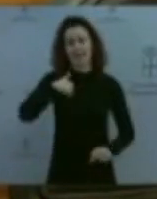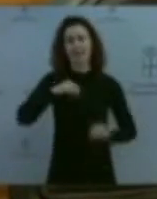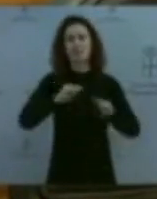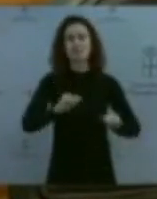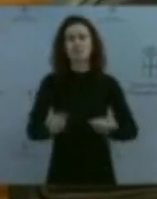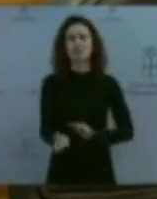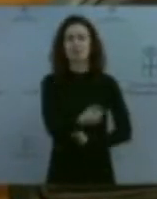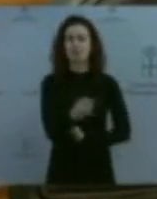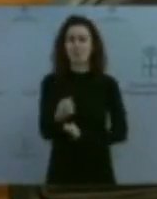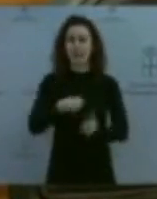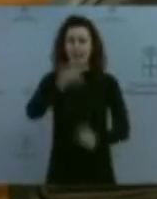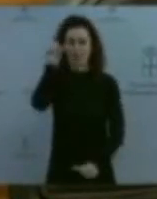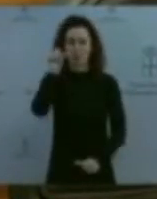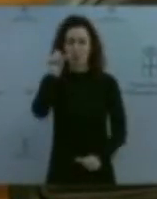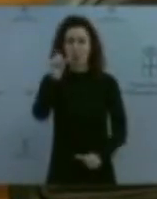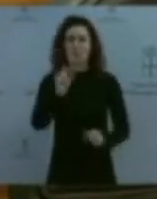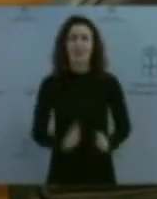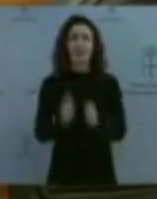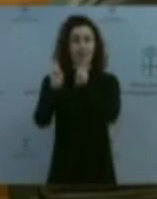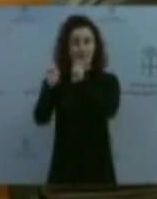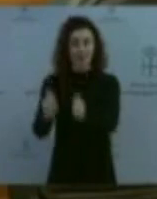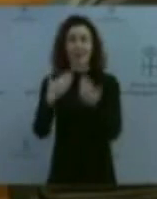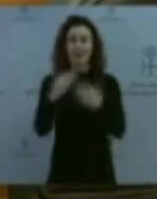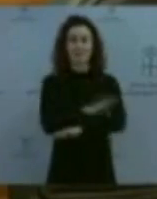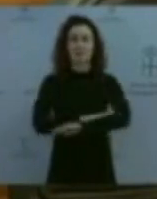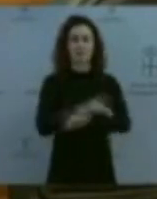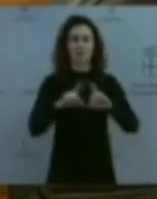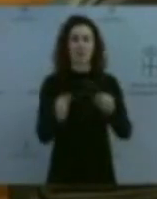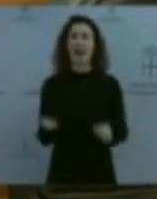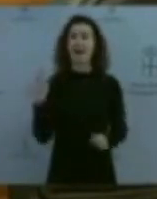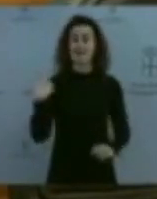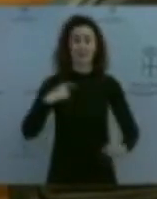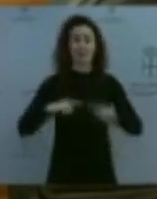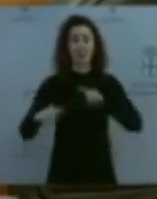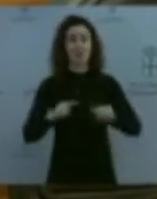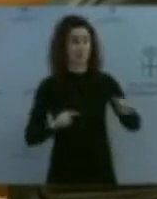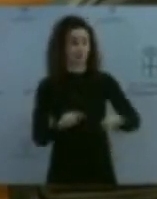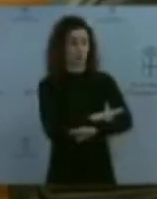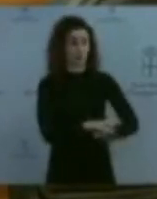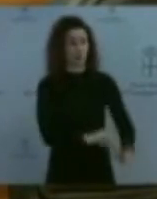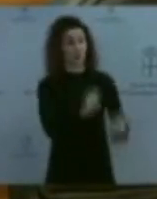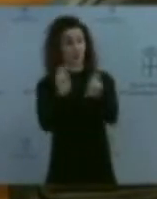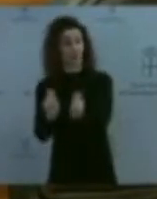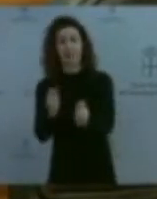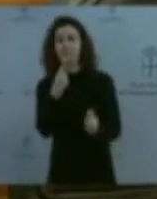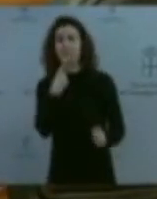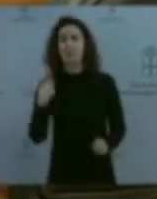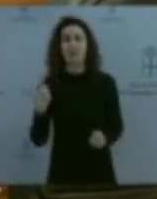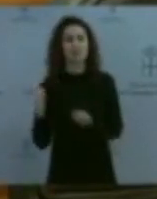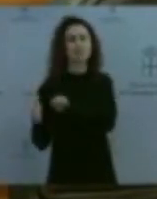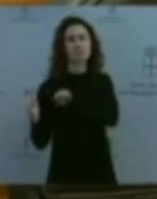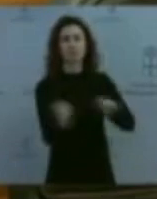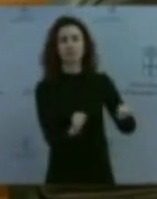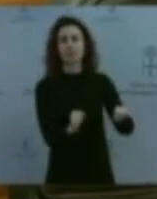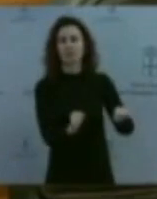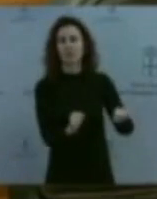Ayer mismo, la dirección, nombrada por su Gobierno, denegaba la entrada de asistencia médica a los 4 huelguistas,